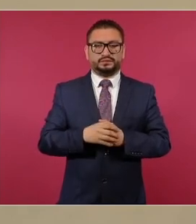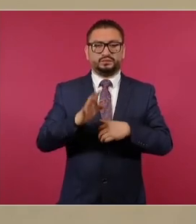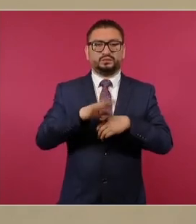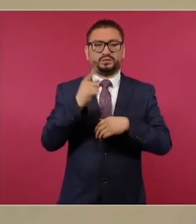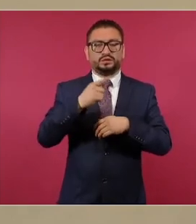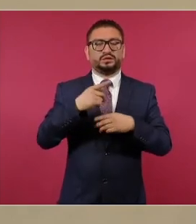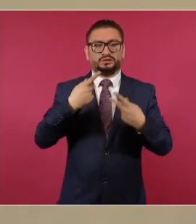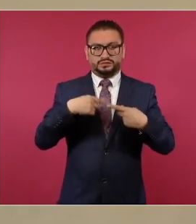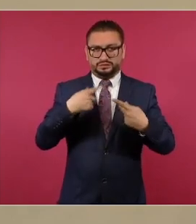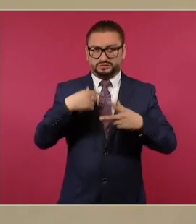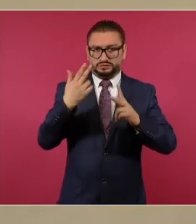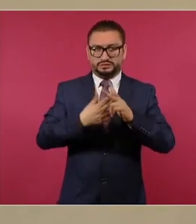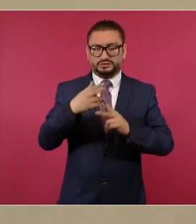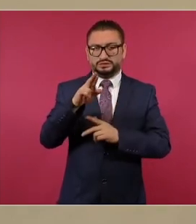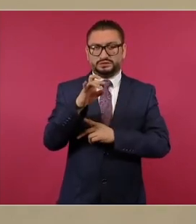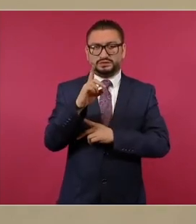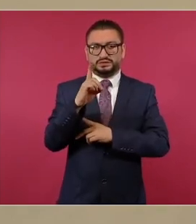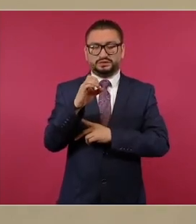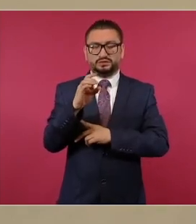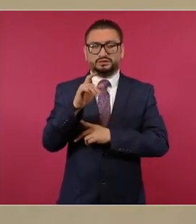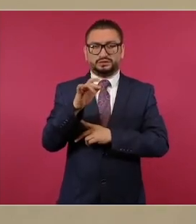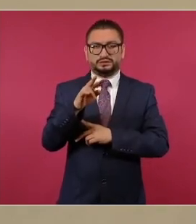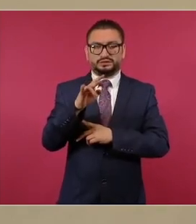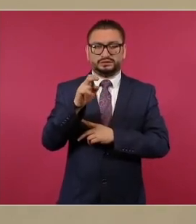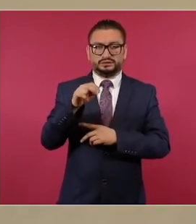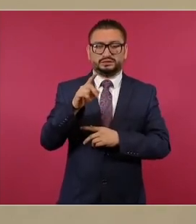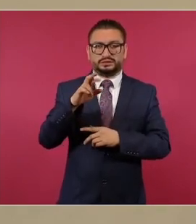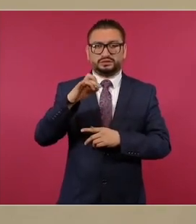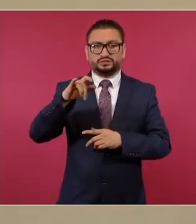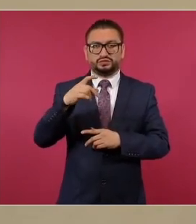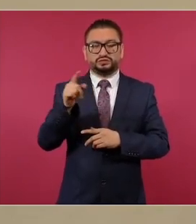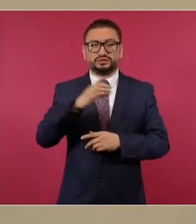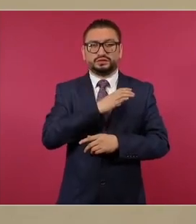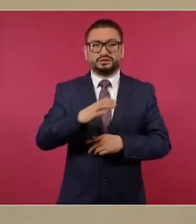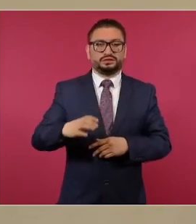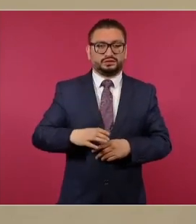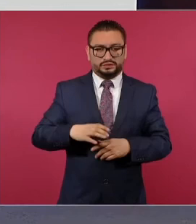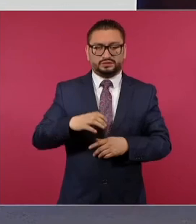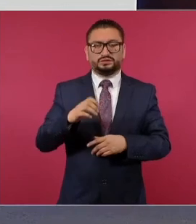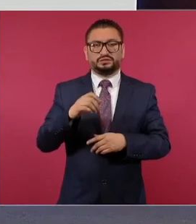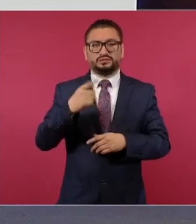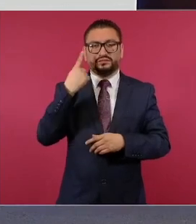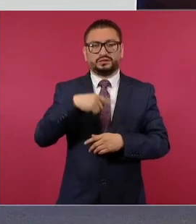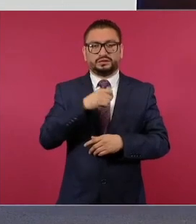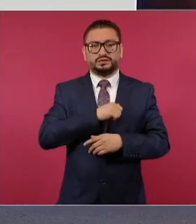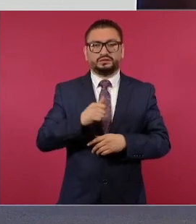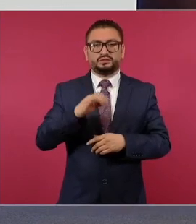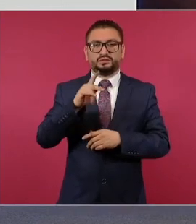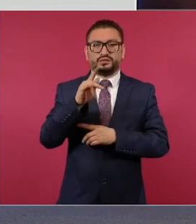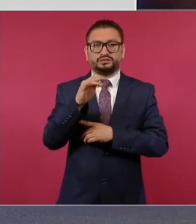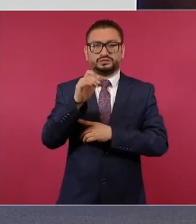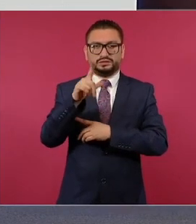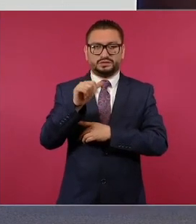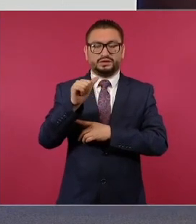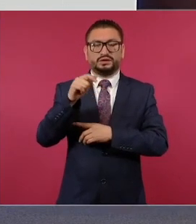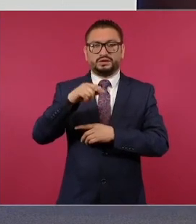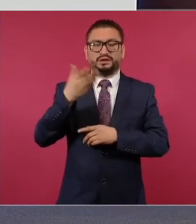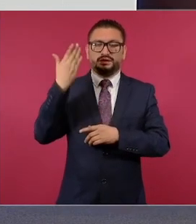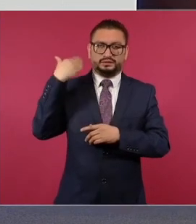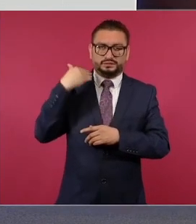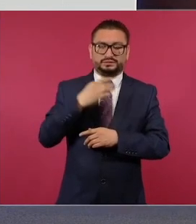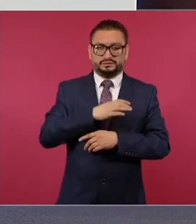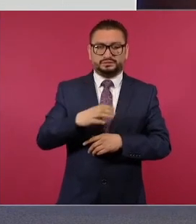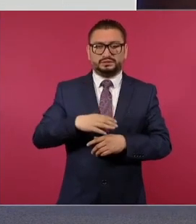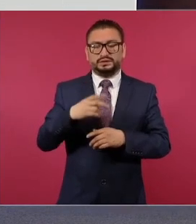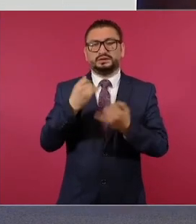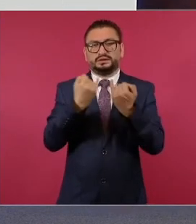homicidio de Ricardo Arisméndez Reynoso. Él era candidato suplente a la alcaldía de Cuautla en las pasadas elecciones,